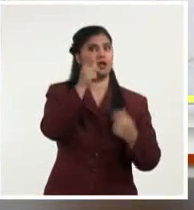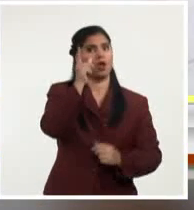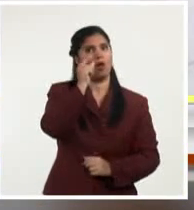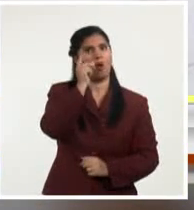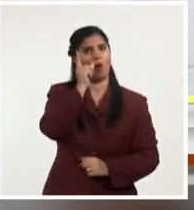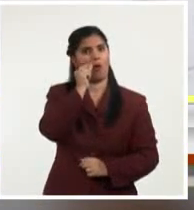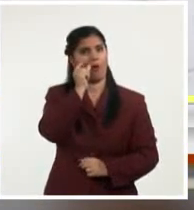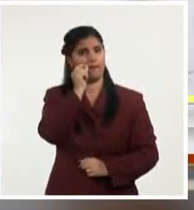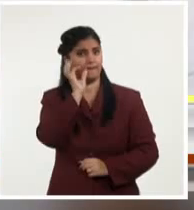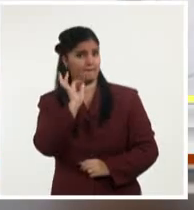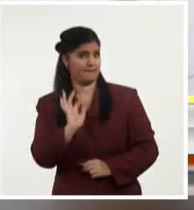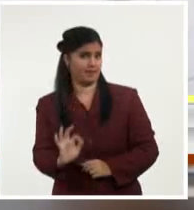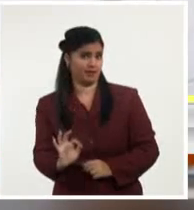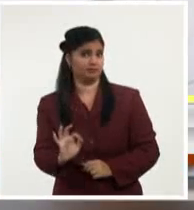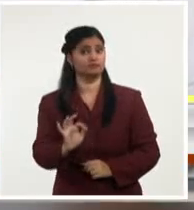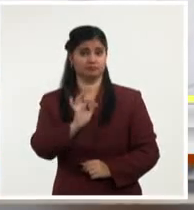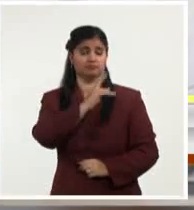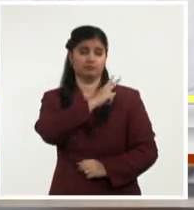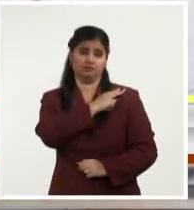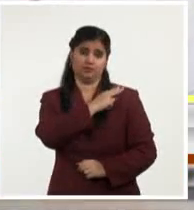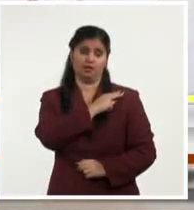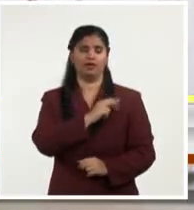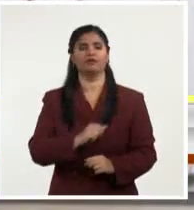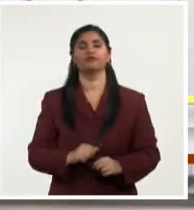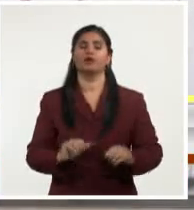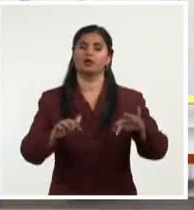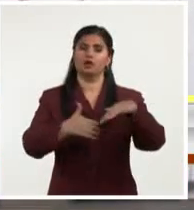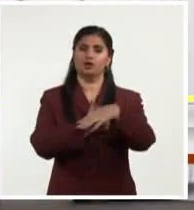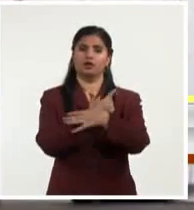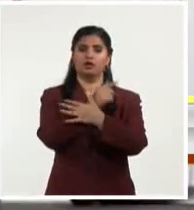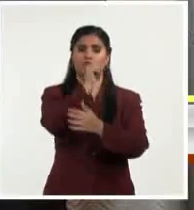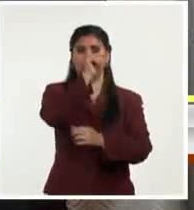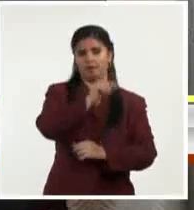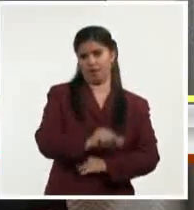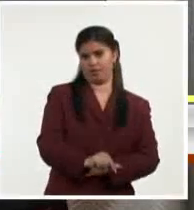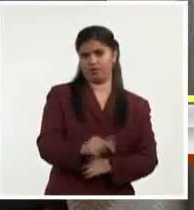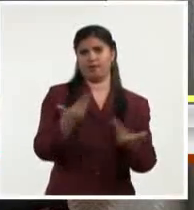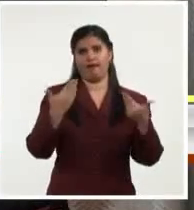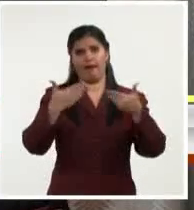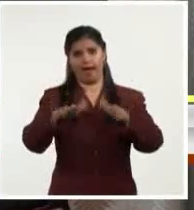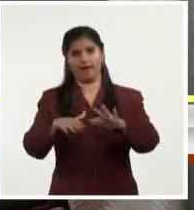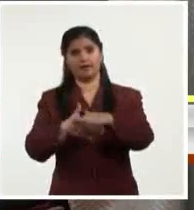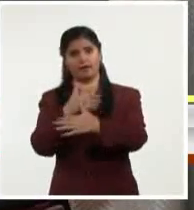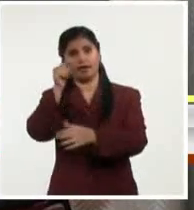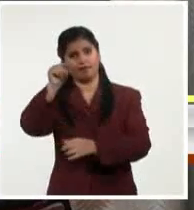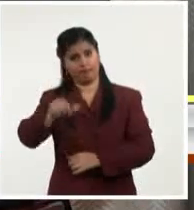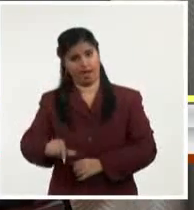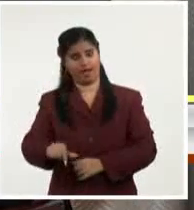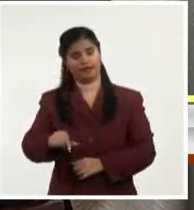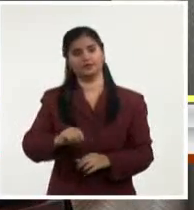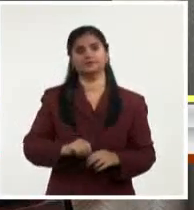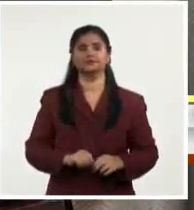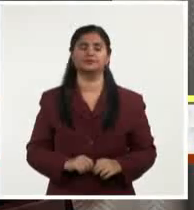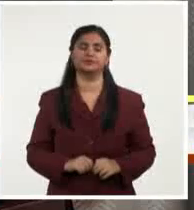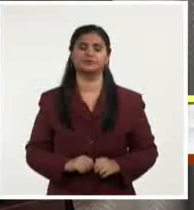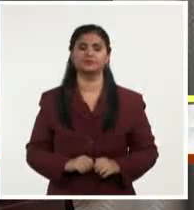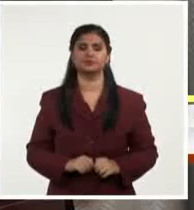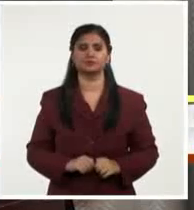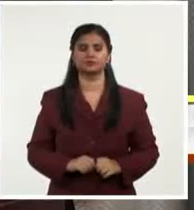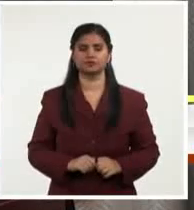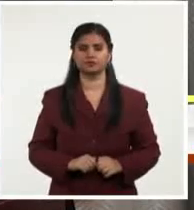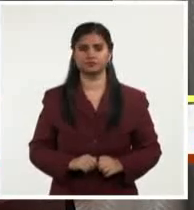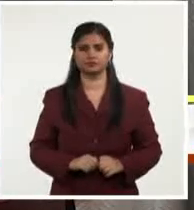del país brasileño ante Noruega, Panamá y Nicaragua, y además ocupó cargos en las embajadas de Brasil en Francia,